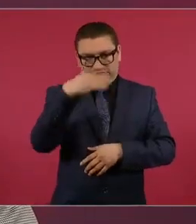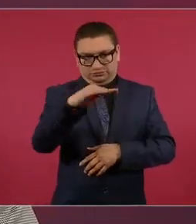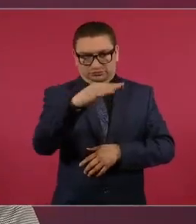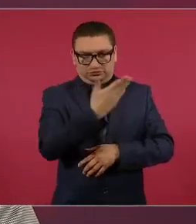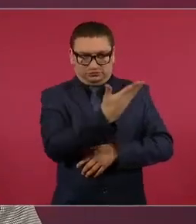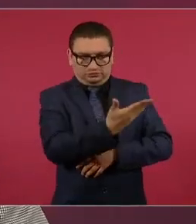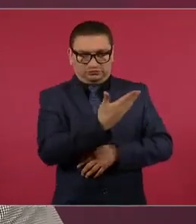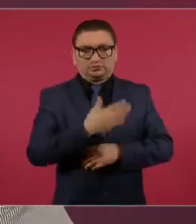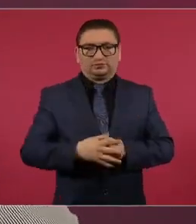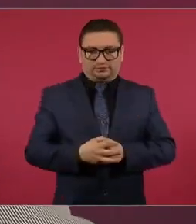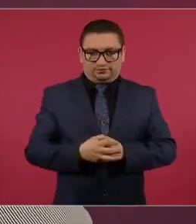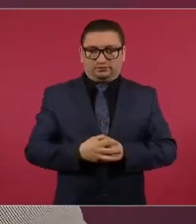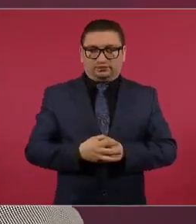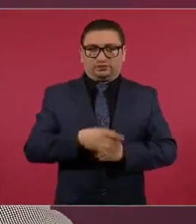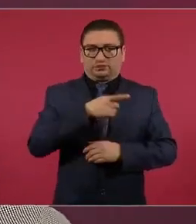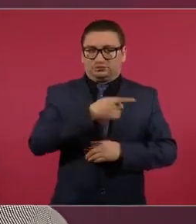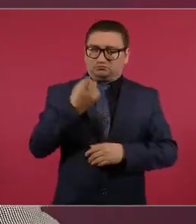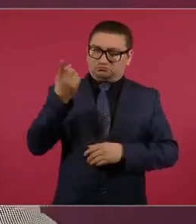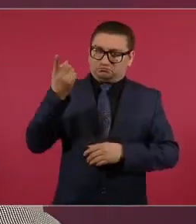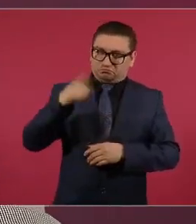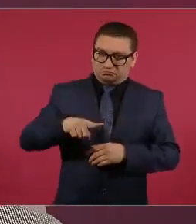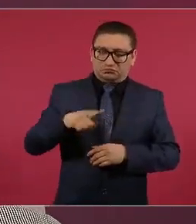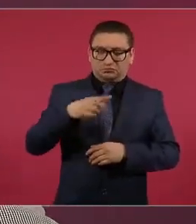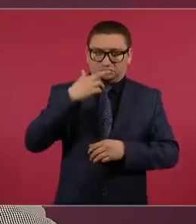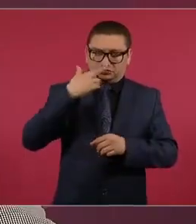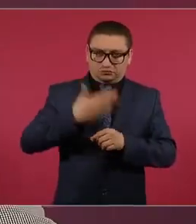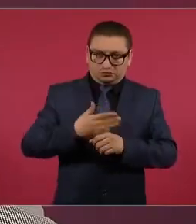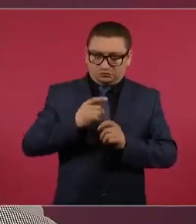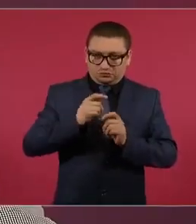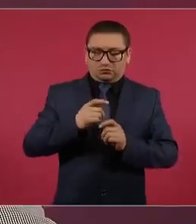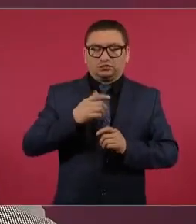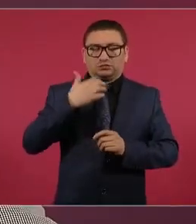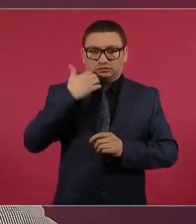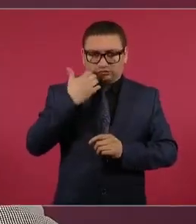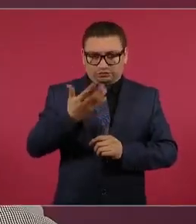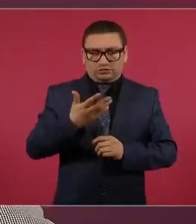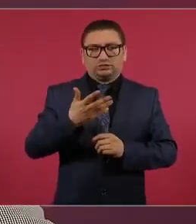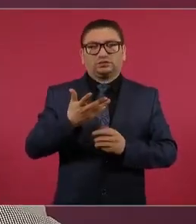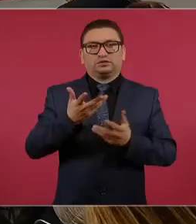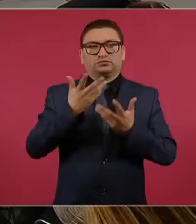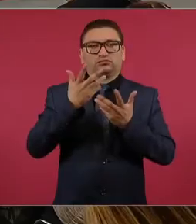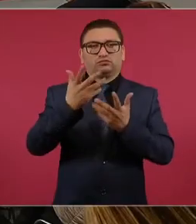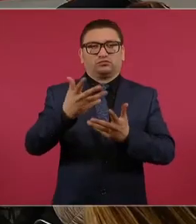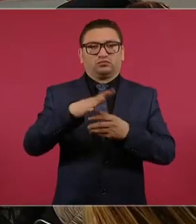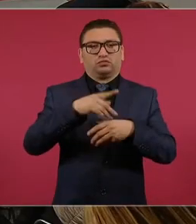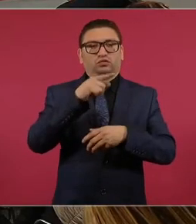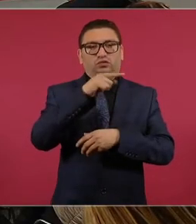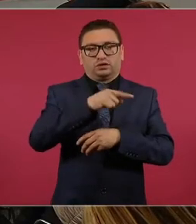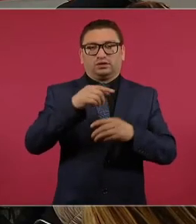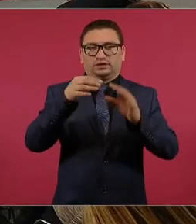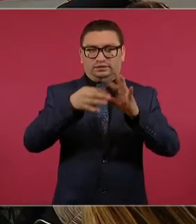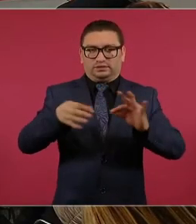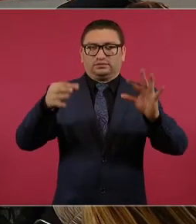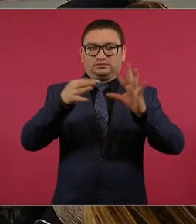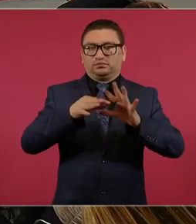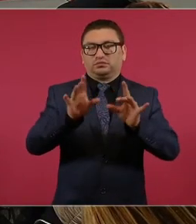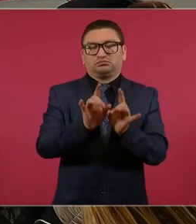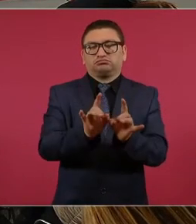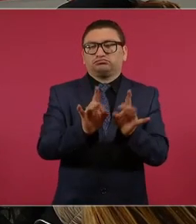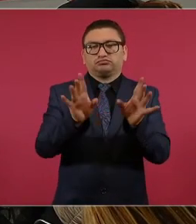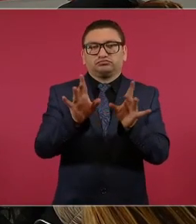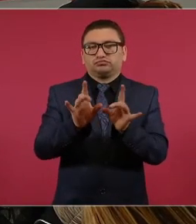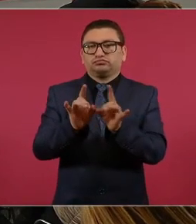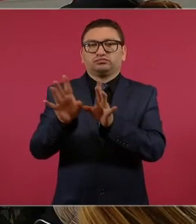presidente hizo un encargo de que quería que deseaba porque lo justificaba la casuística de